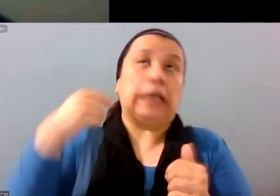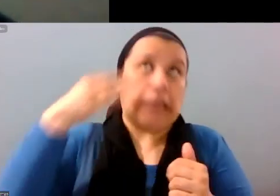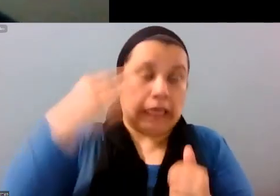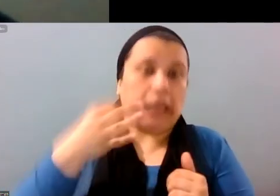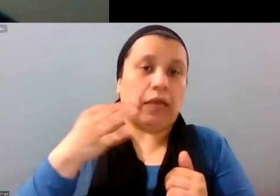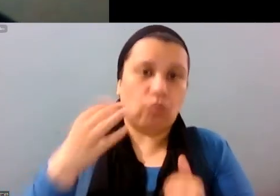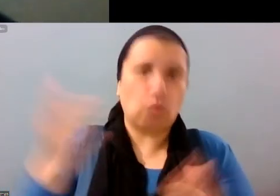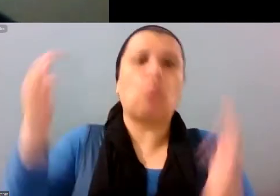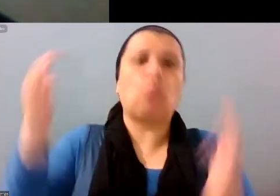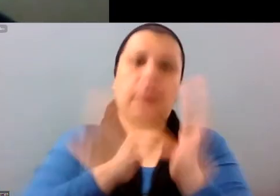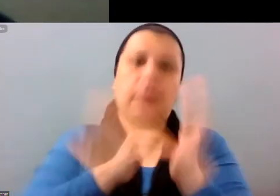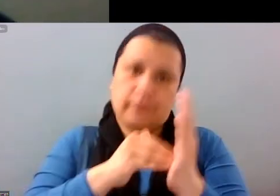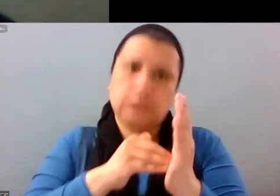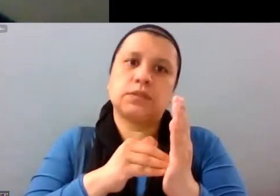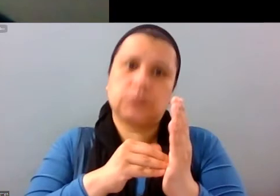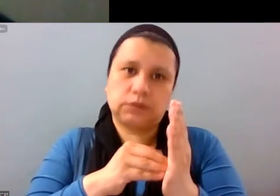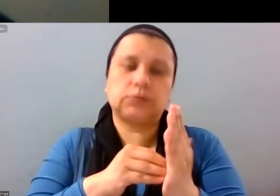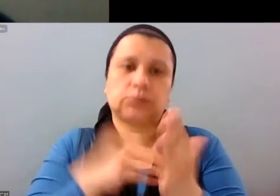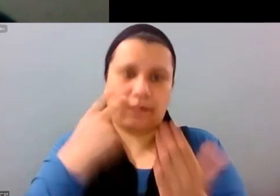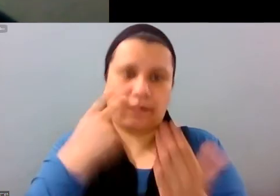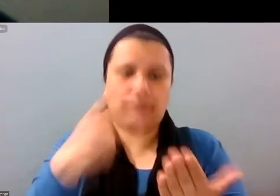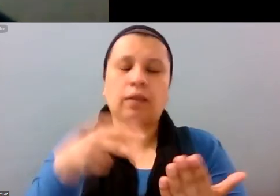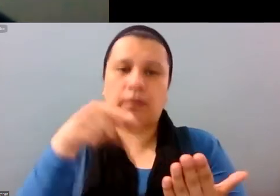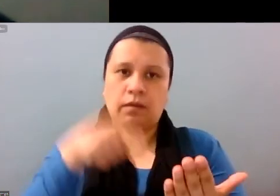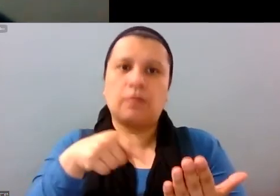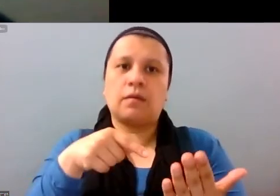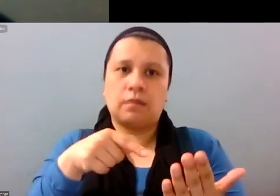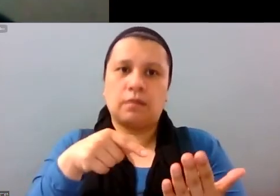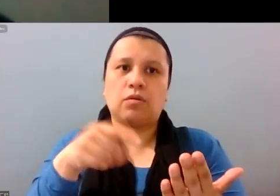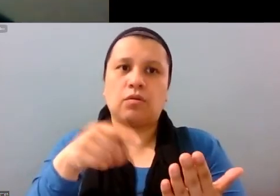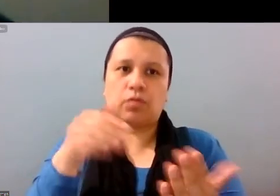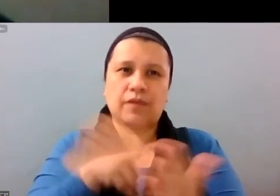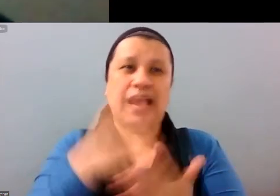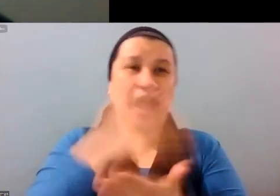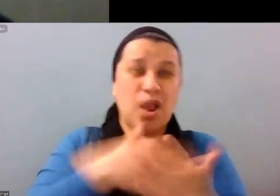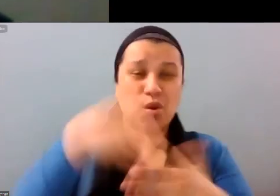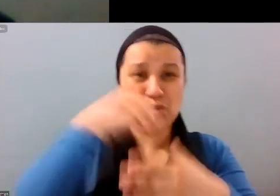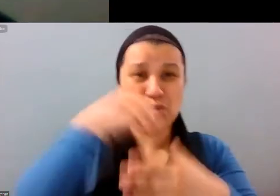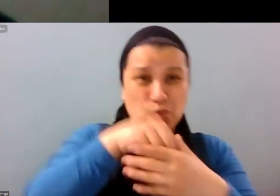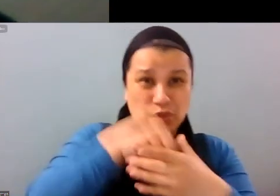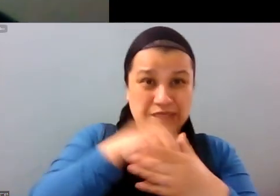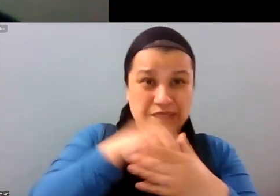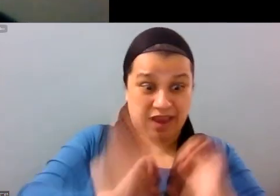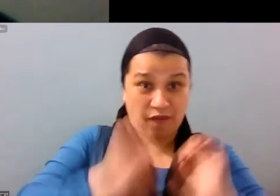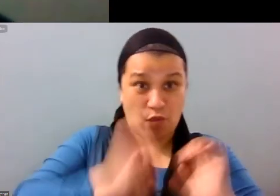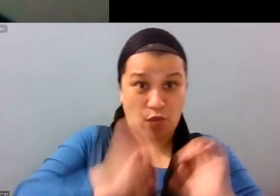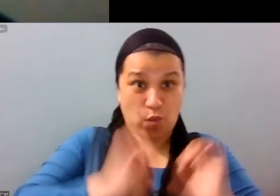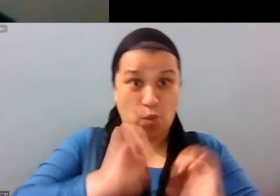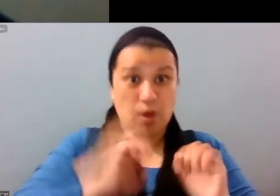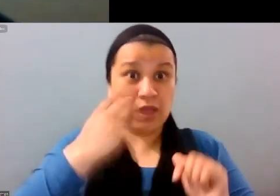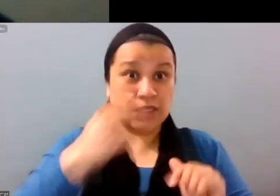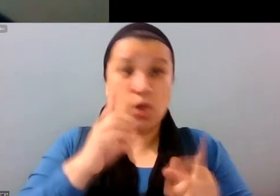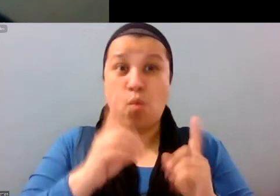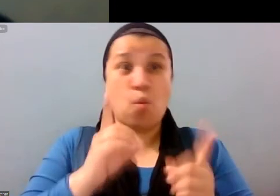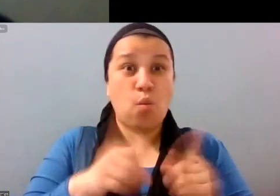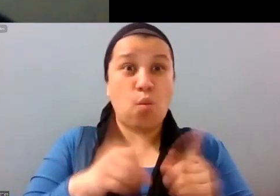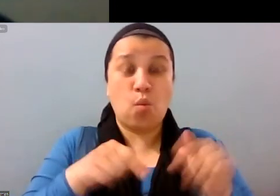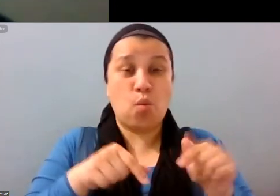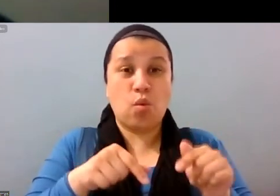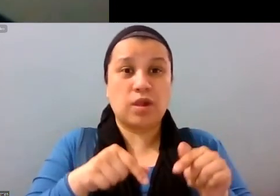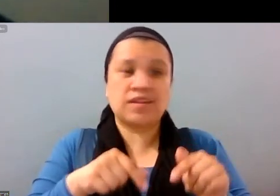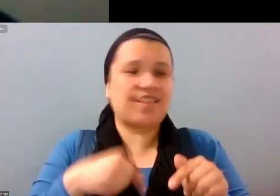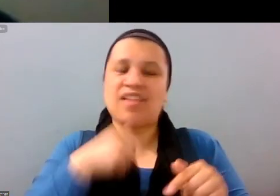los contenidos que pues que tuvieron que valorar este este año que no se lograron